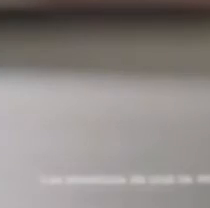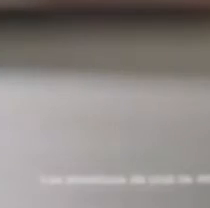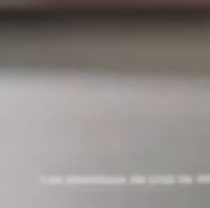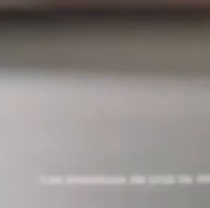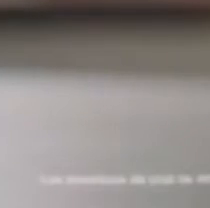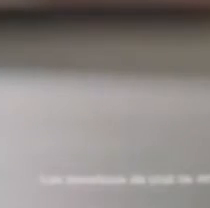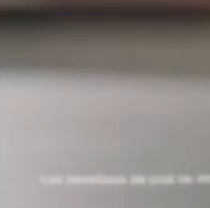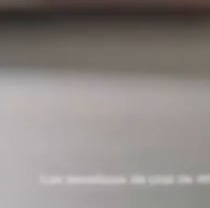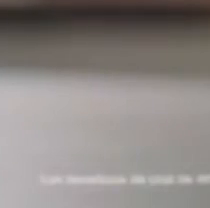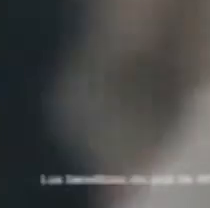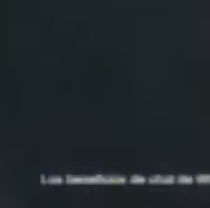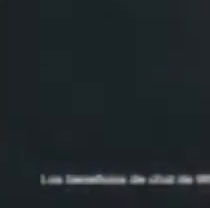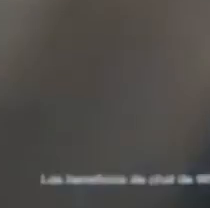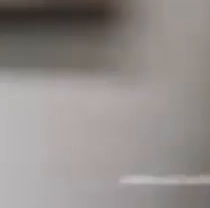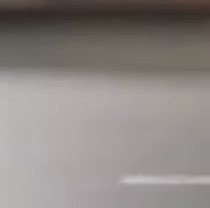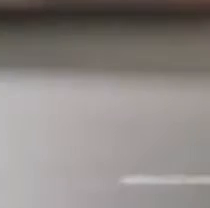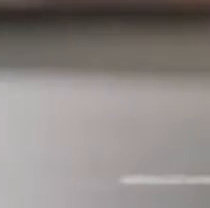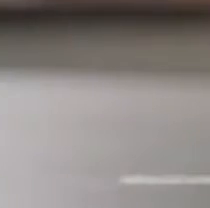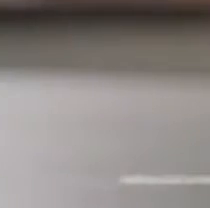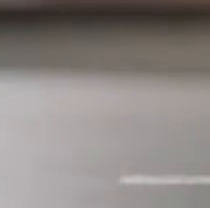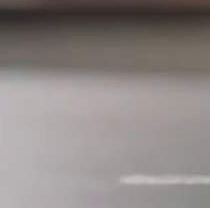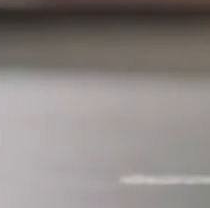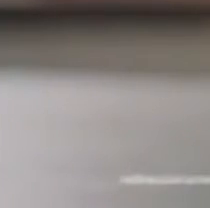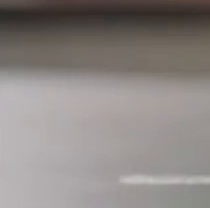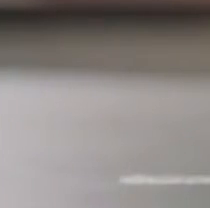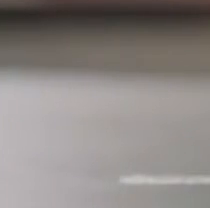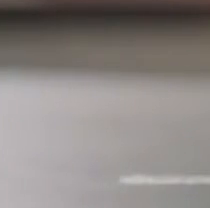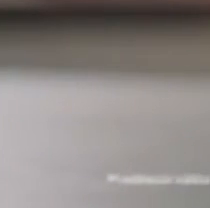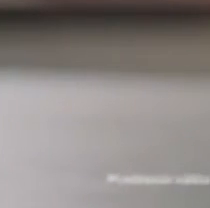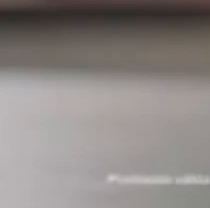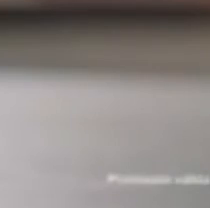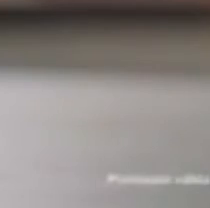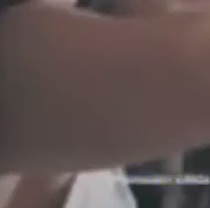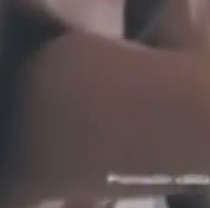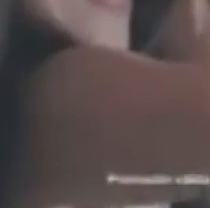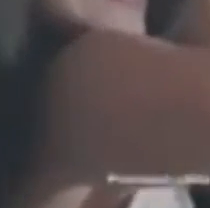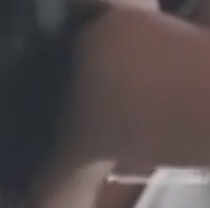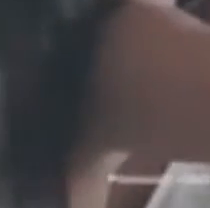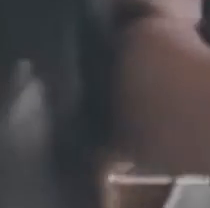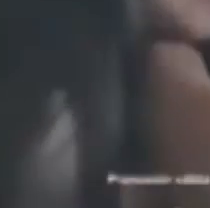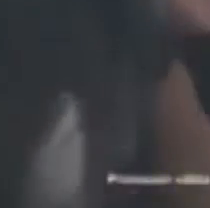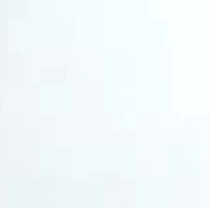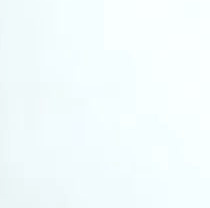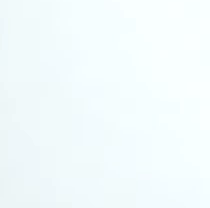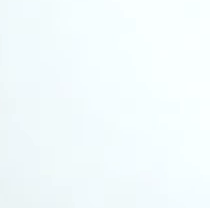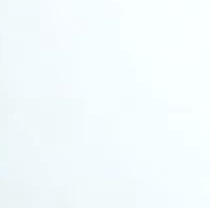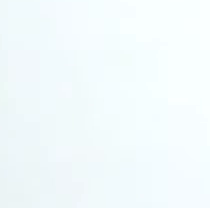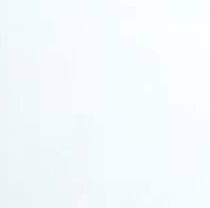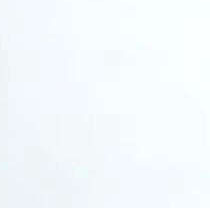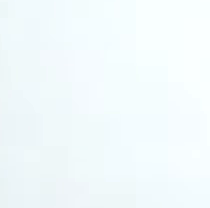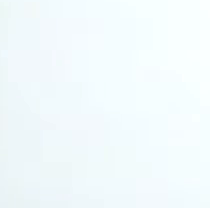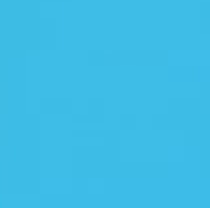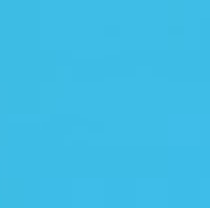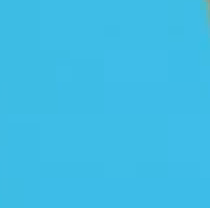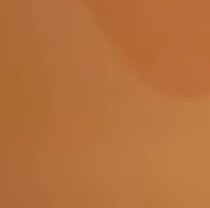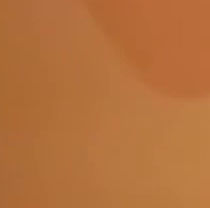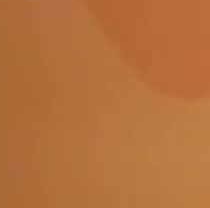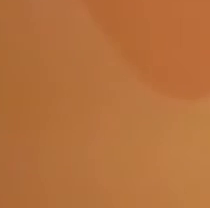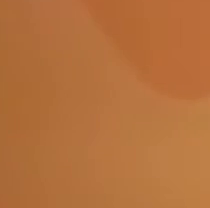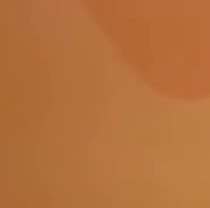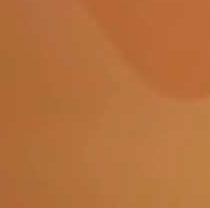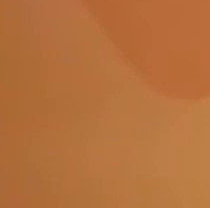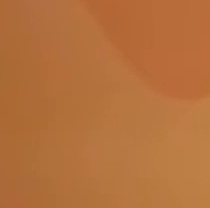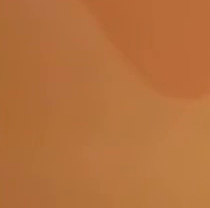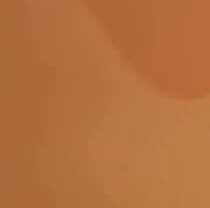Prime en cuotas desde 15.451 pesos. Cámbiate a Claro con tu mismo número y disfruta beneficios ilimitados. Con